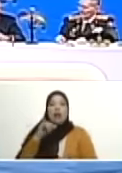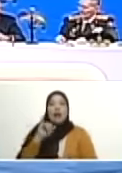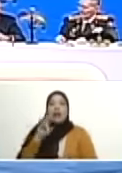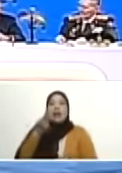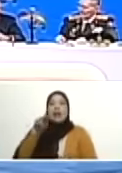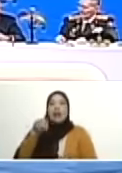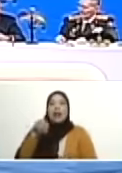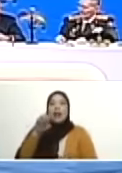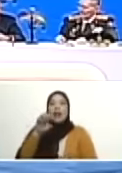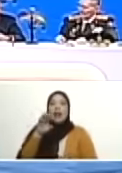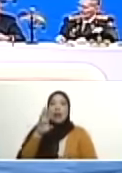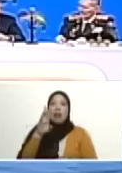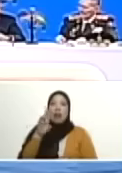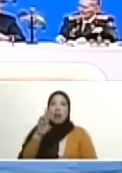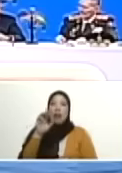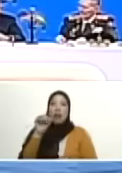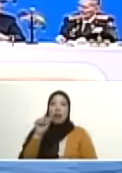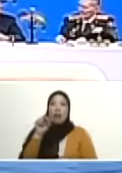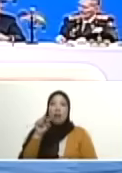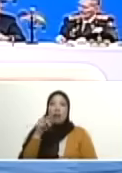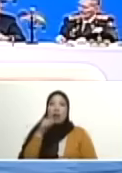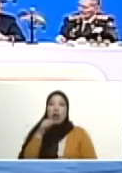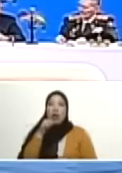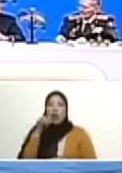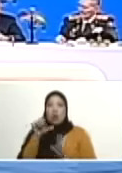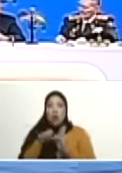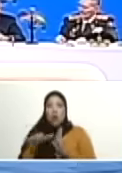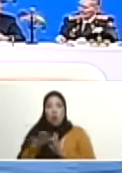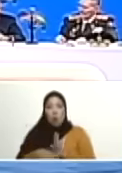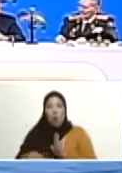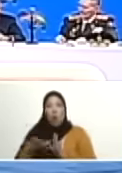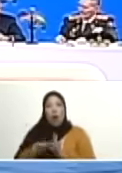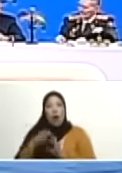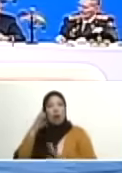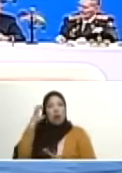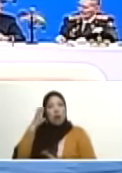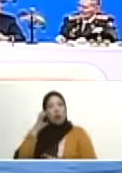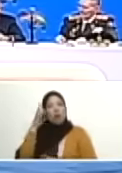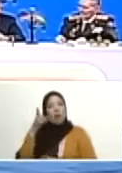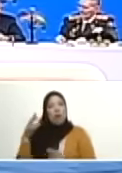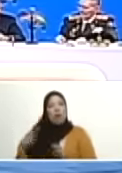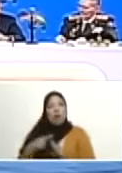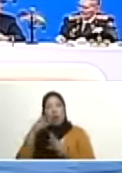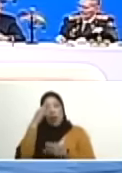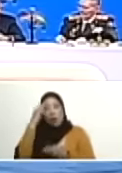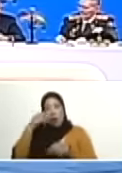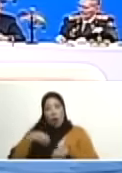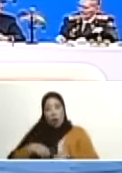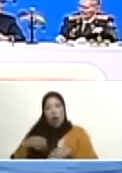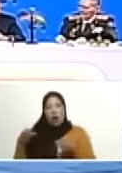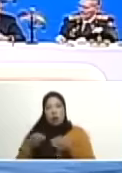El secretario general para entonces, Ban Ki-moon, contesta el 15 de diciembre de 2016.